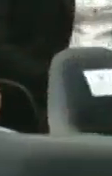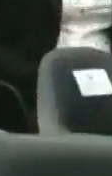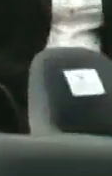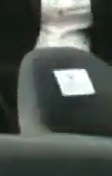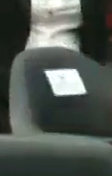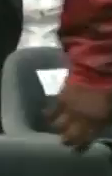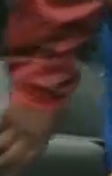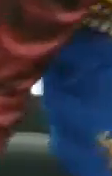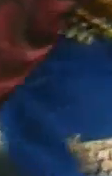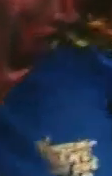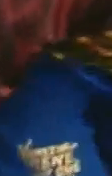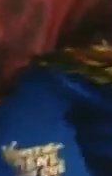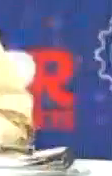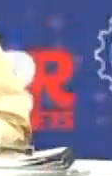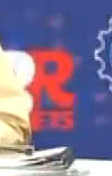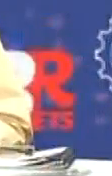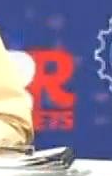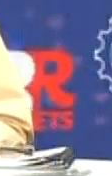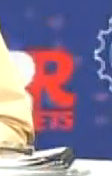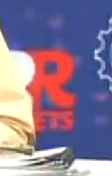Hoy